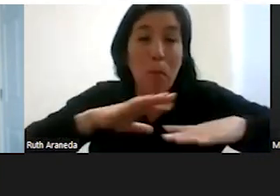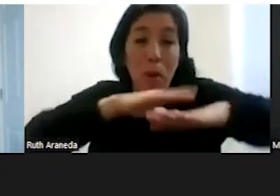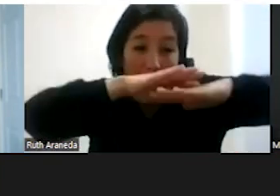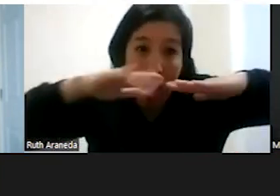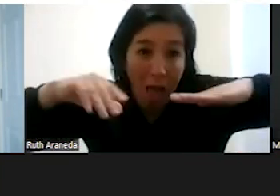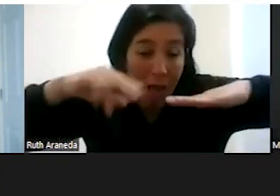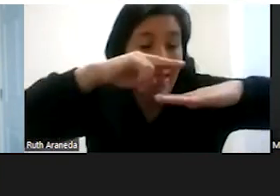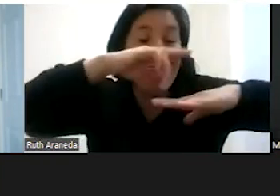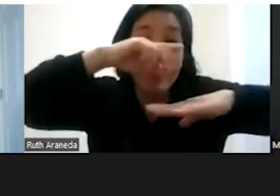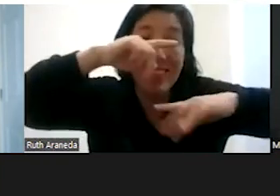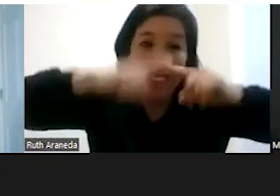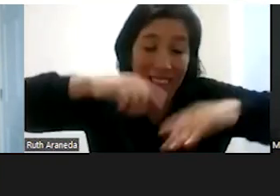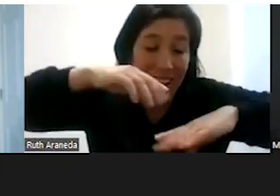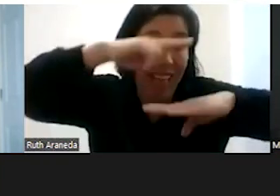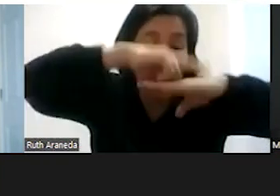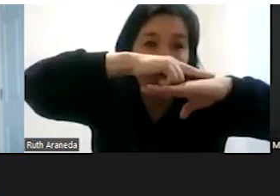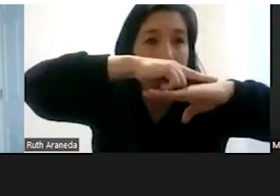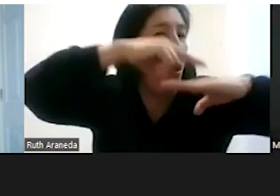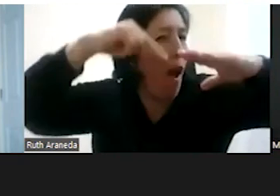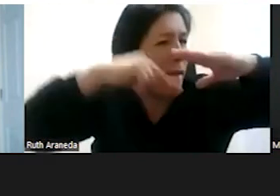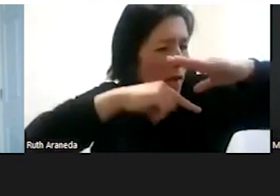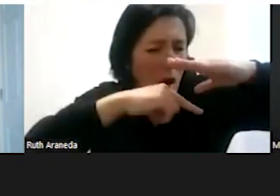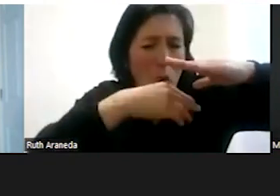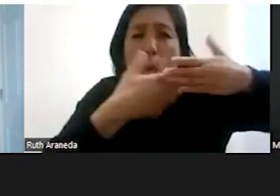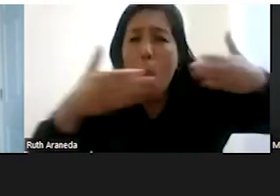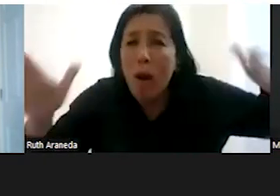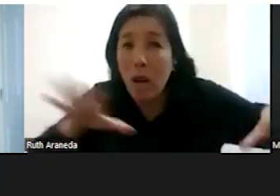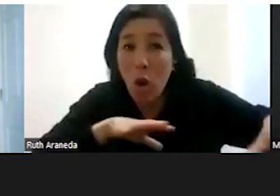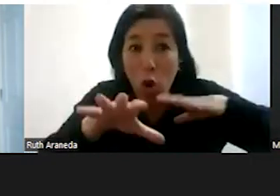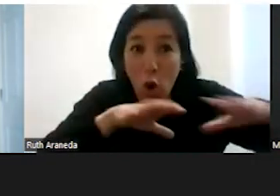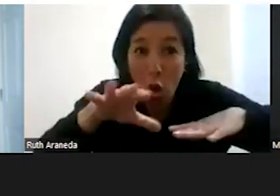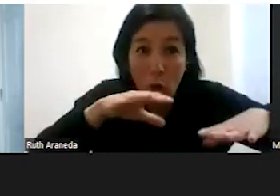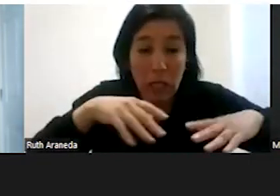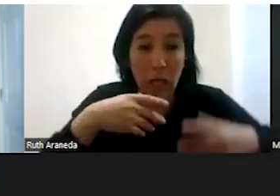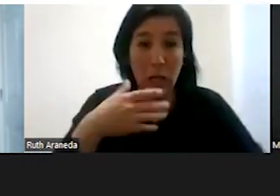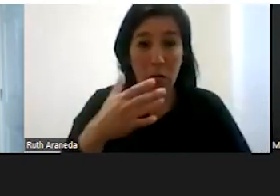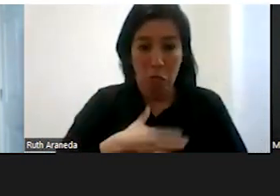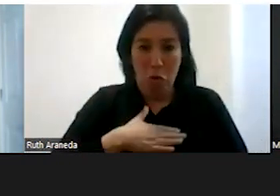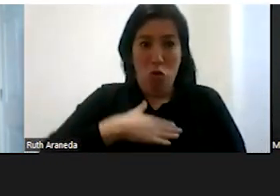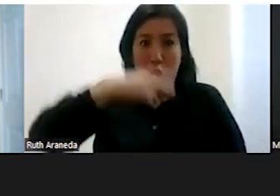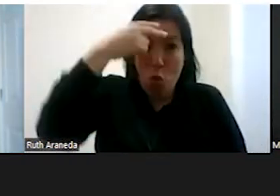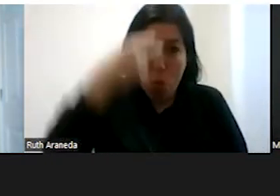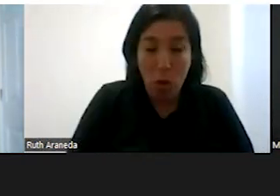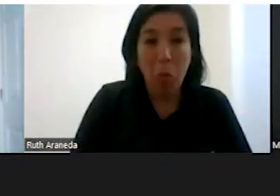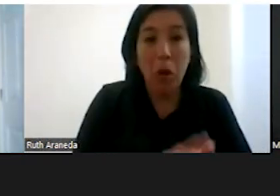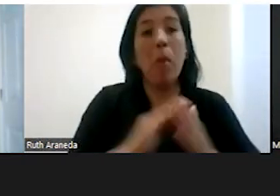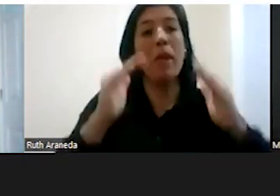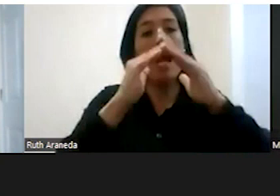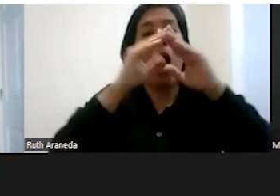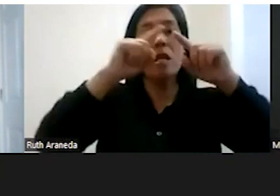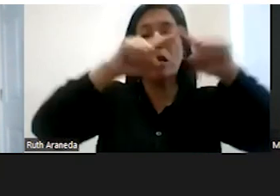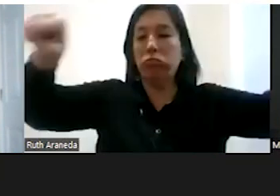es de patrimonio del Estado. En primer lugar, es decir, cualquier cosa que uno encuentre no es de uno. Aunque esté en mi terreno, que yo me compré